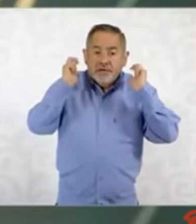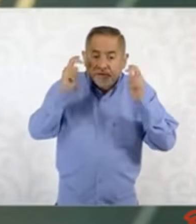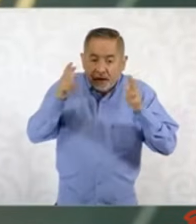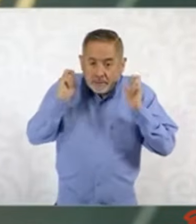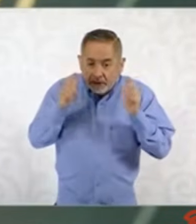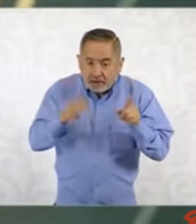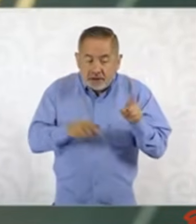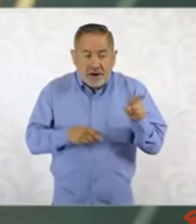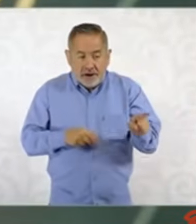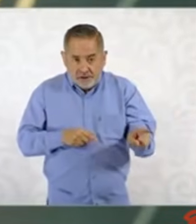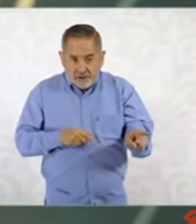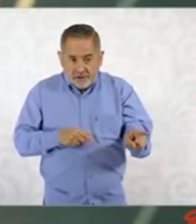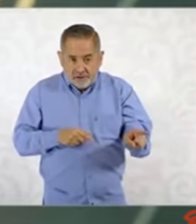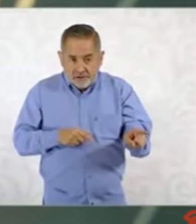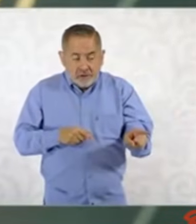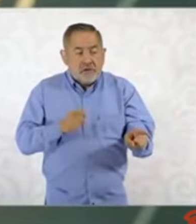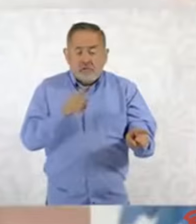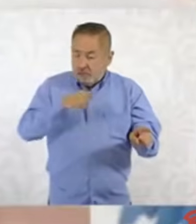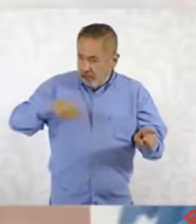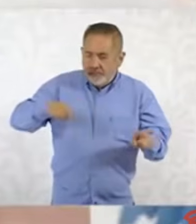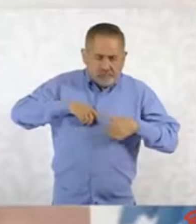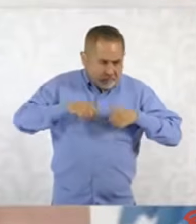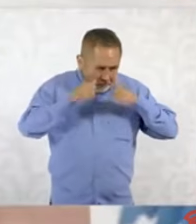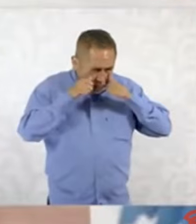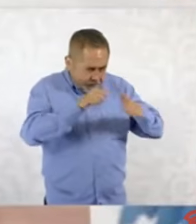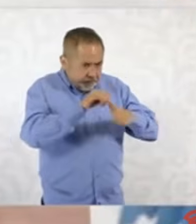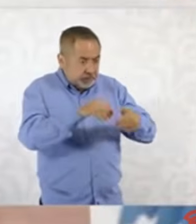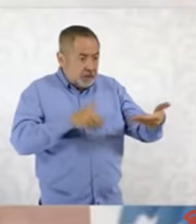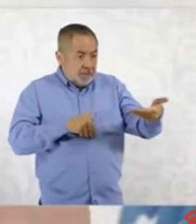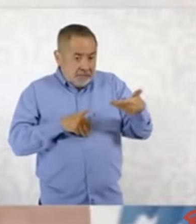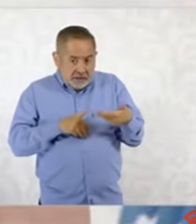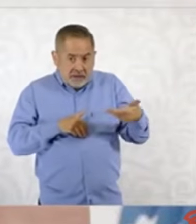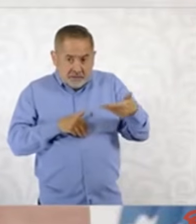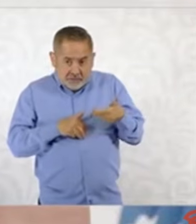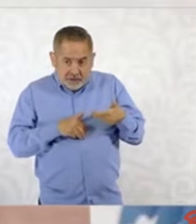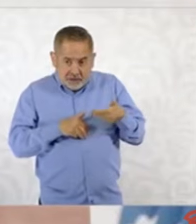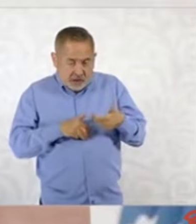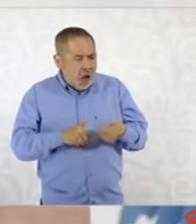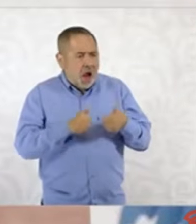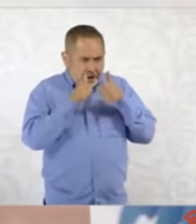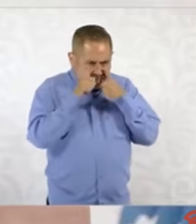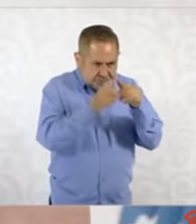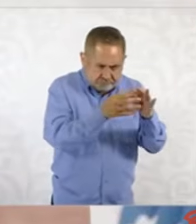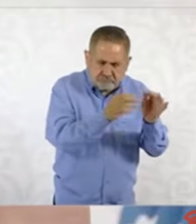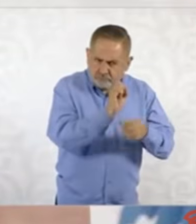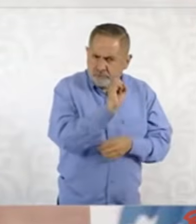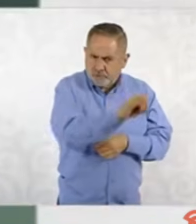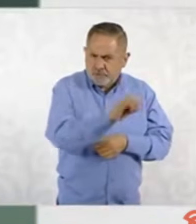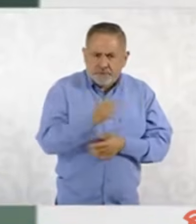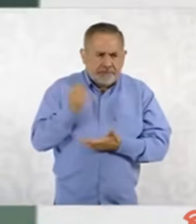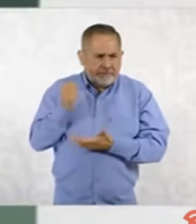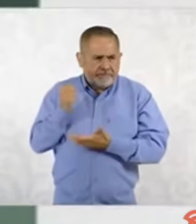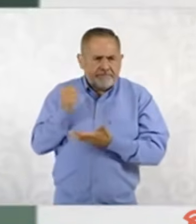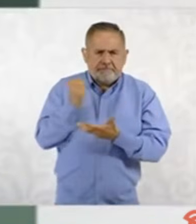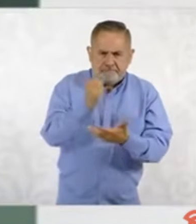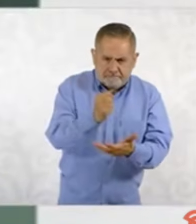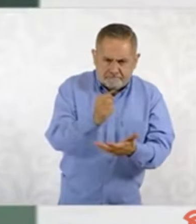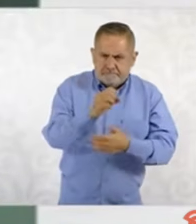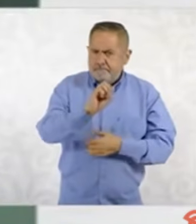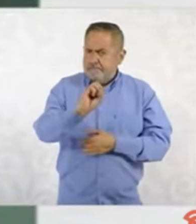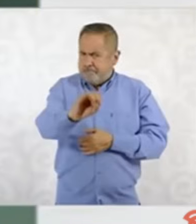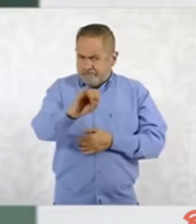hay una atención muy importante a sus demandas. Hay recursos extraordinarios,